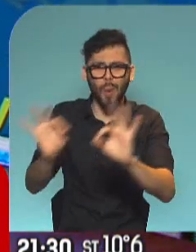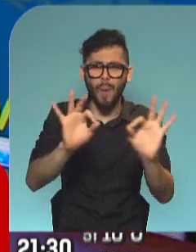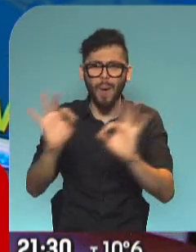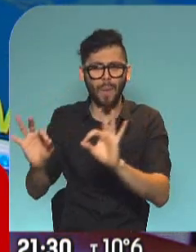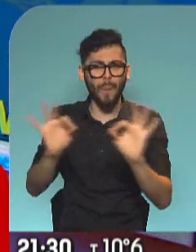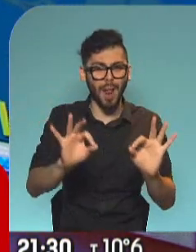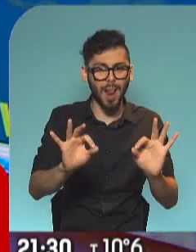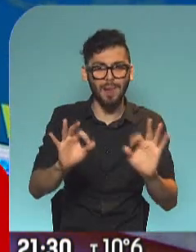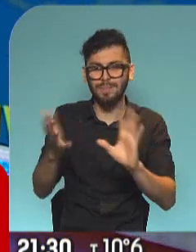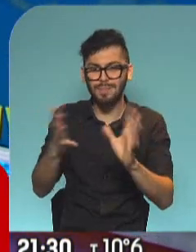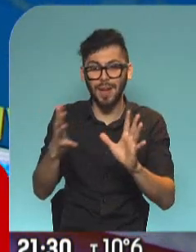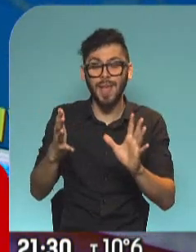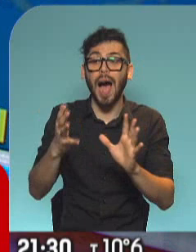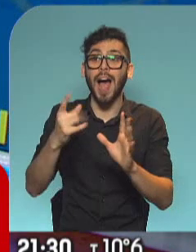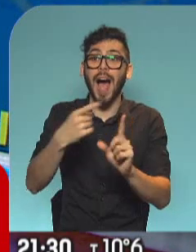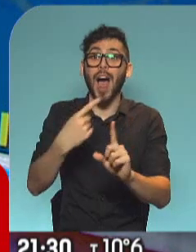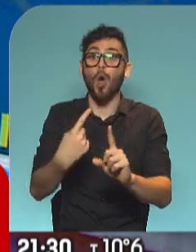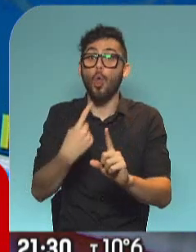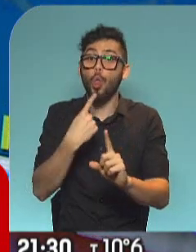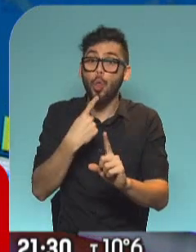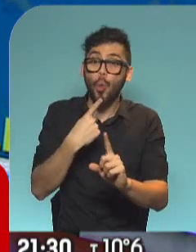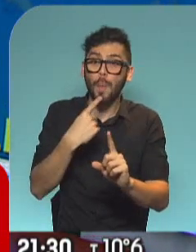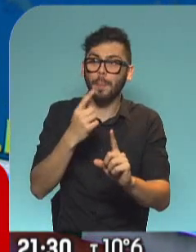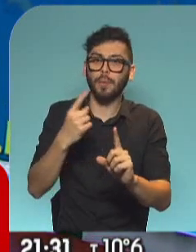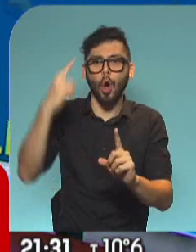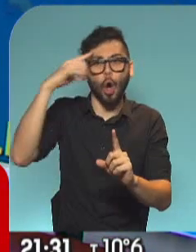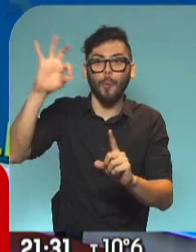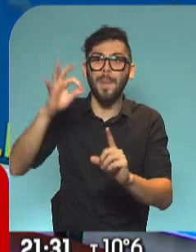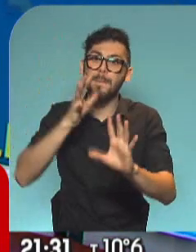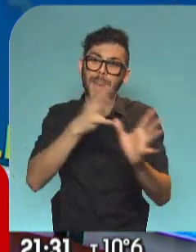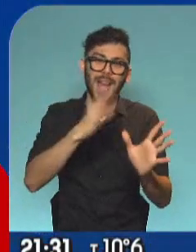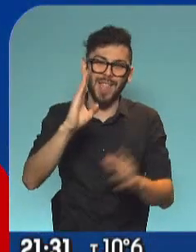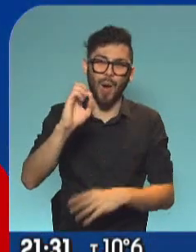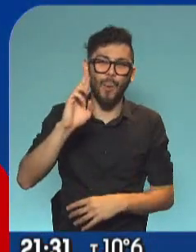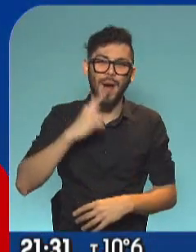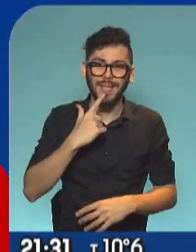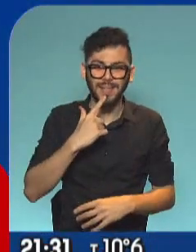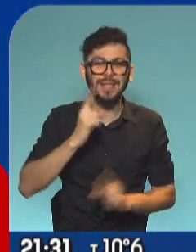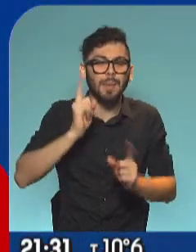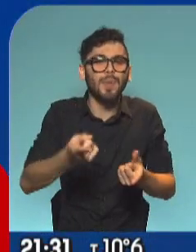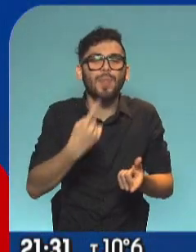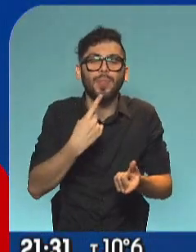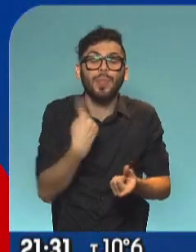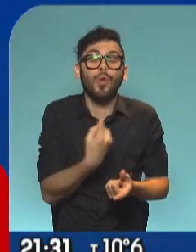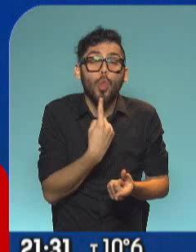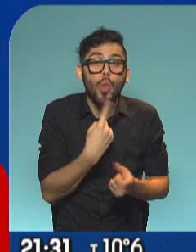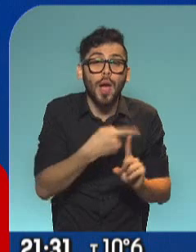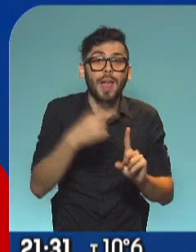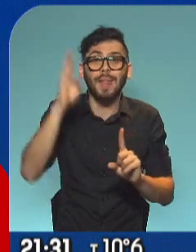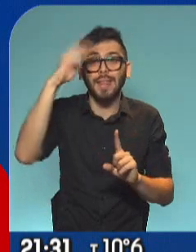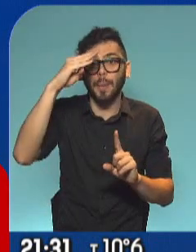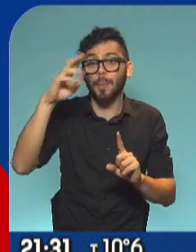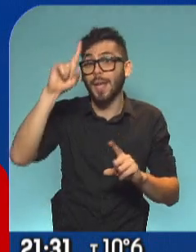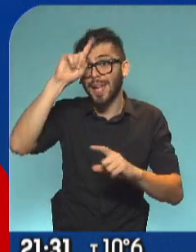de Boris Johnson. Las dudas que ahora tenemos es qué va a pasar cuando salga de la internación o qué va a pasar, qué efecto va a generar